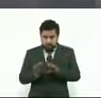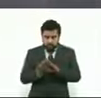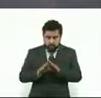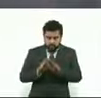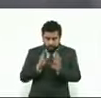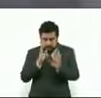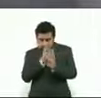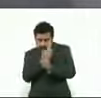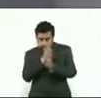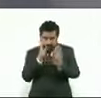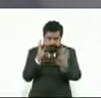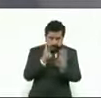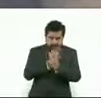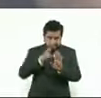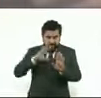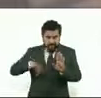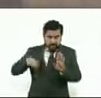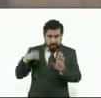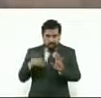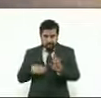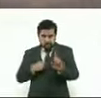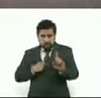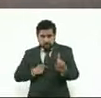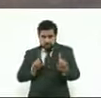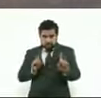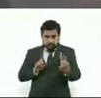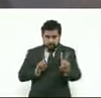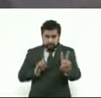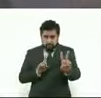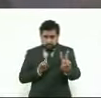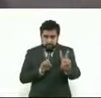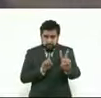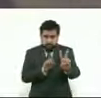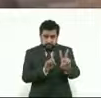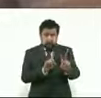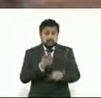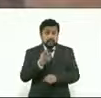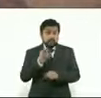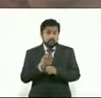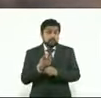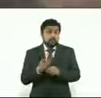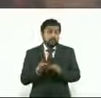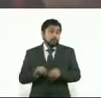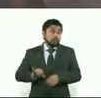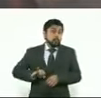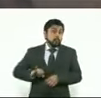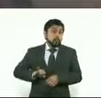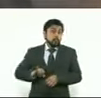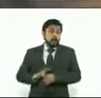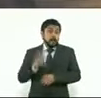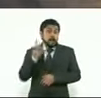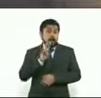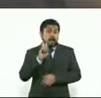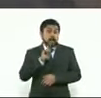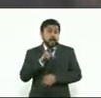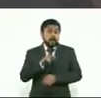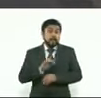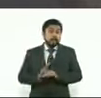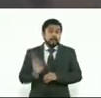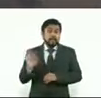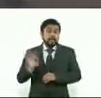tratando de acercarse. Va a ser bien interesante la parte final de la prueba, si es capaz de